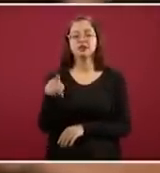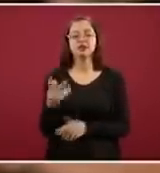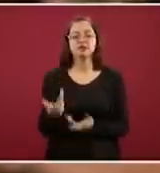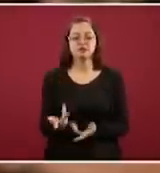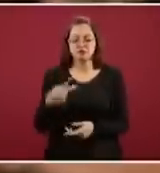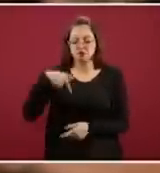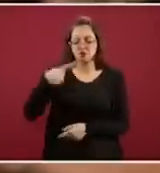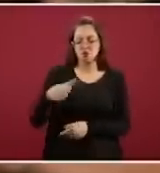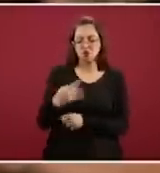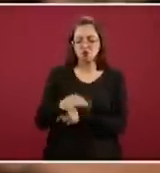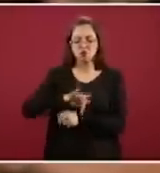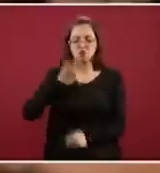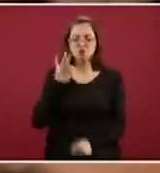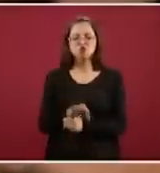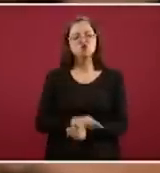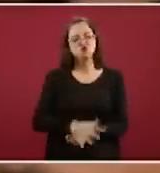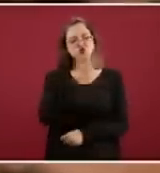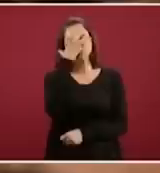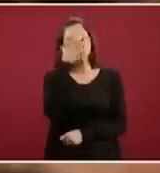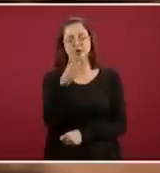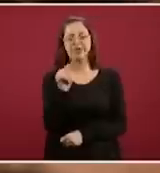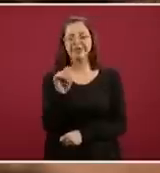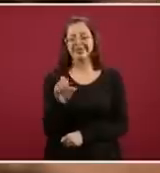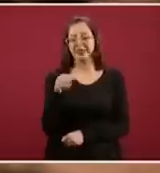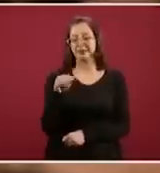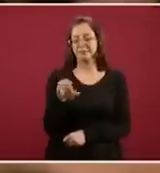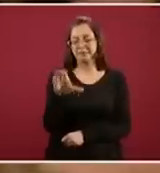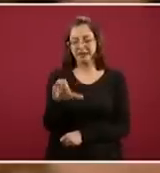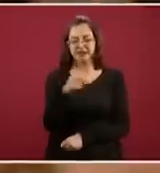defendamos lo que nos toca y seamos firmes en el T-MEC,